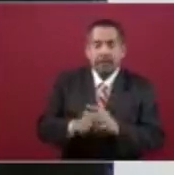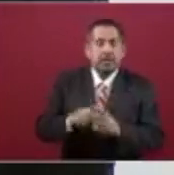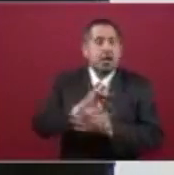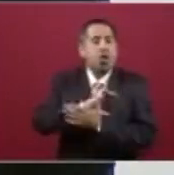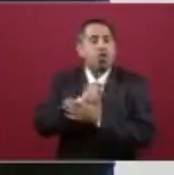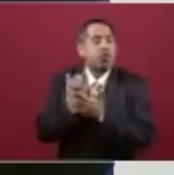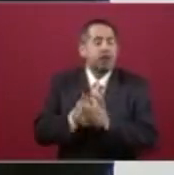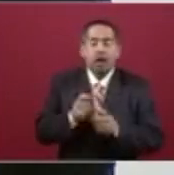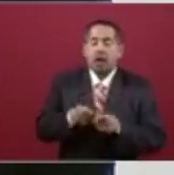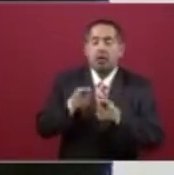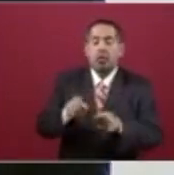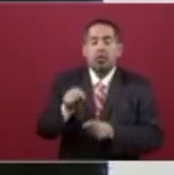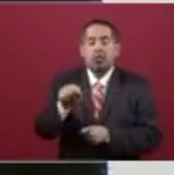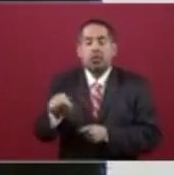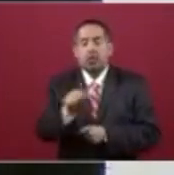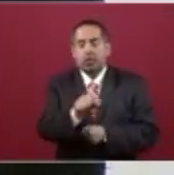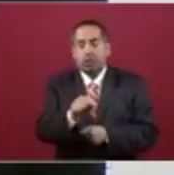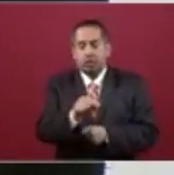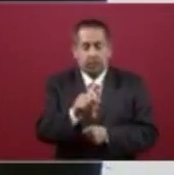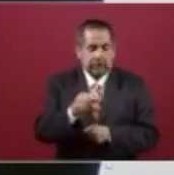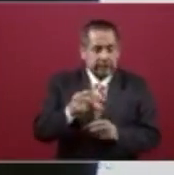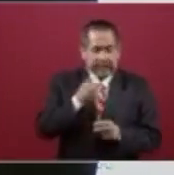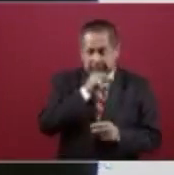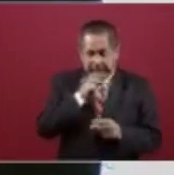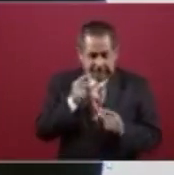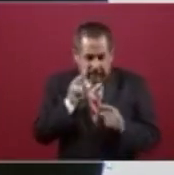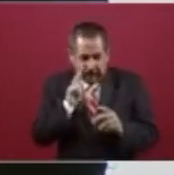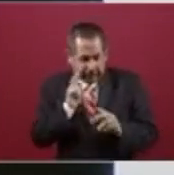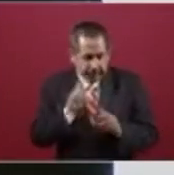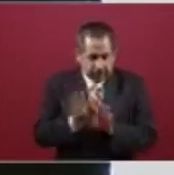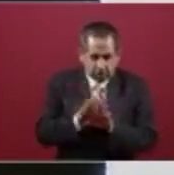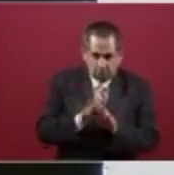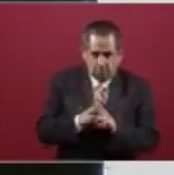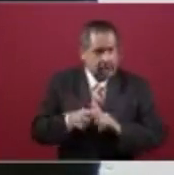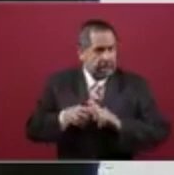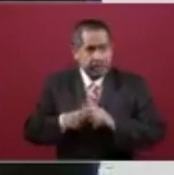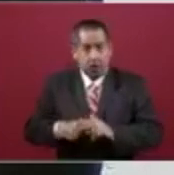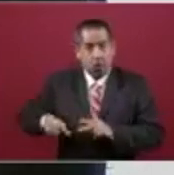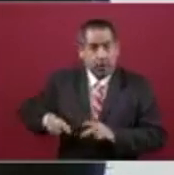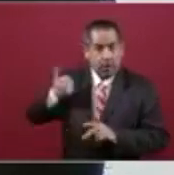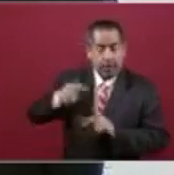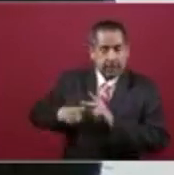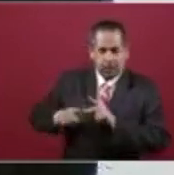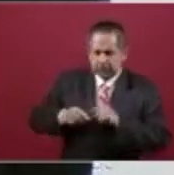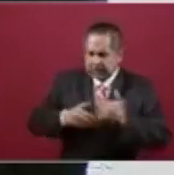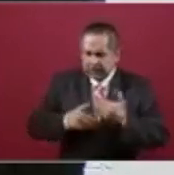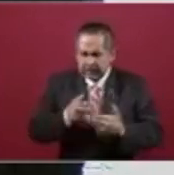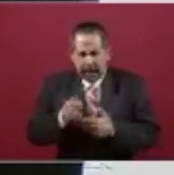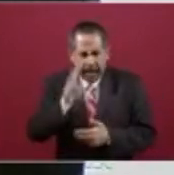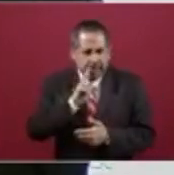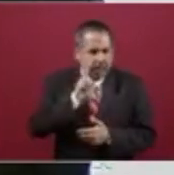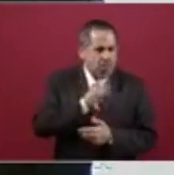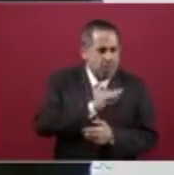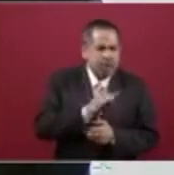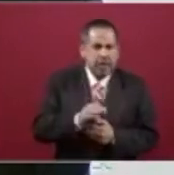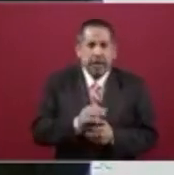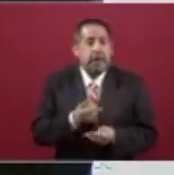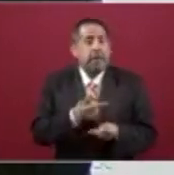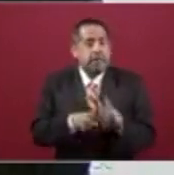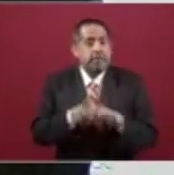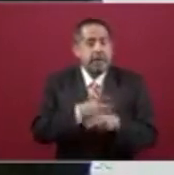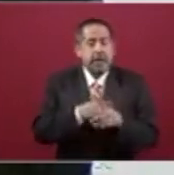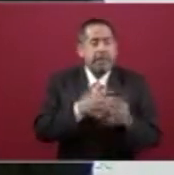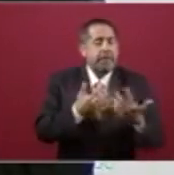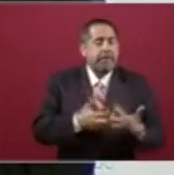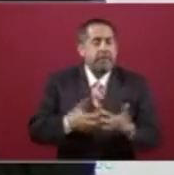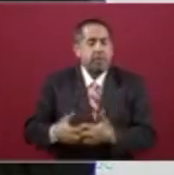contratación de manera acelerada y desde el arranque de este gobierno, nos permite empezar a producir